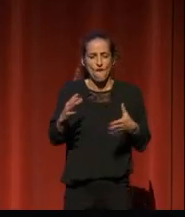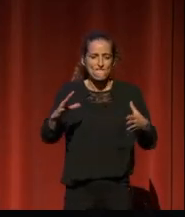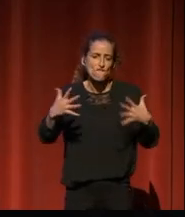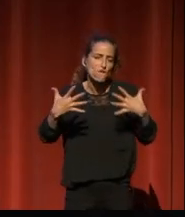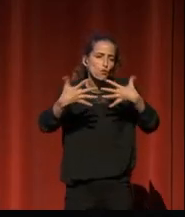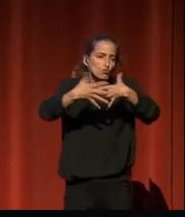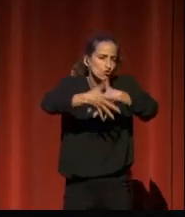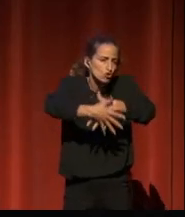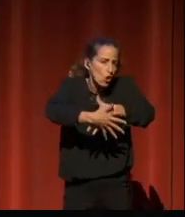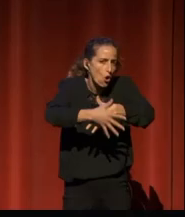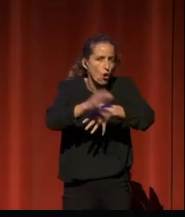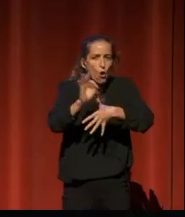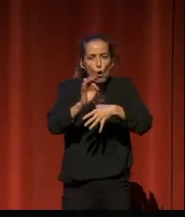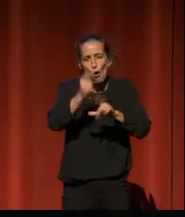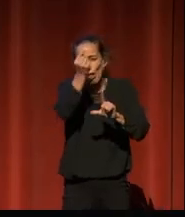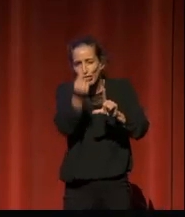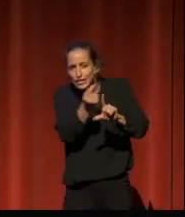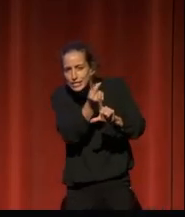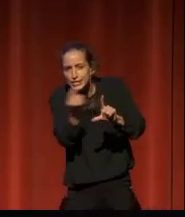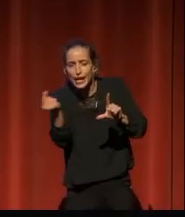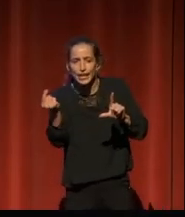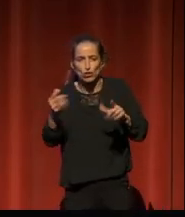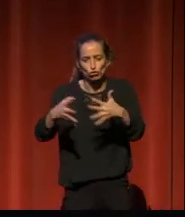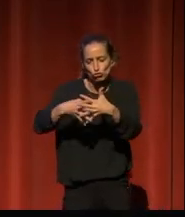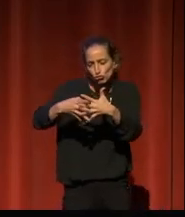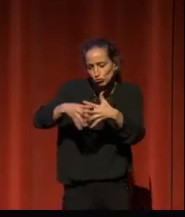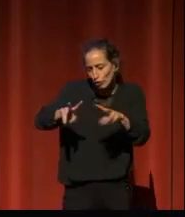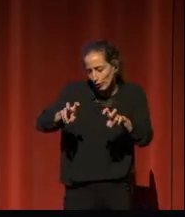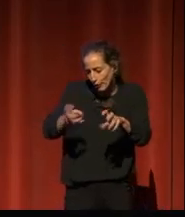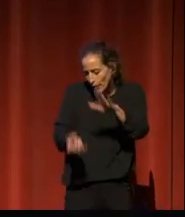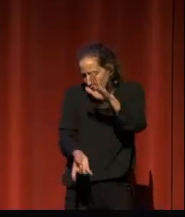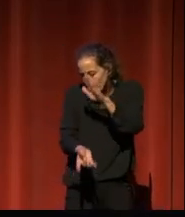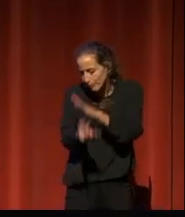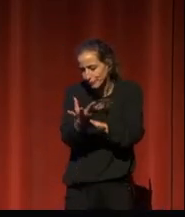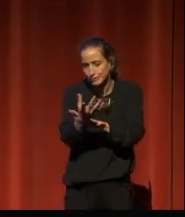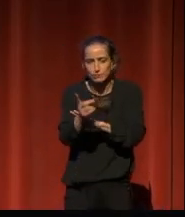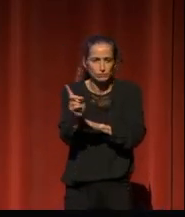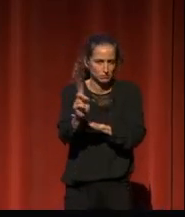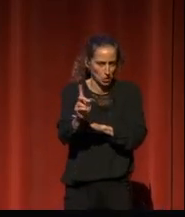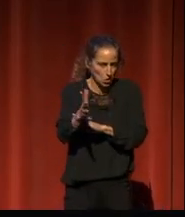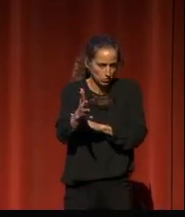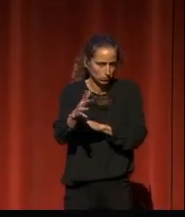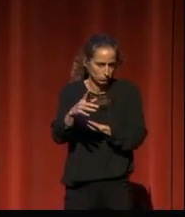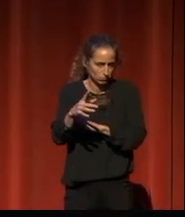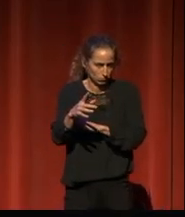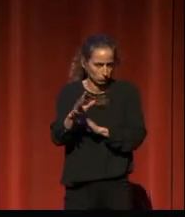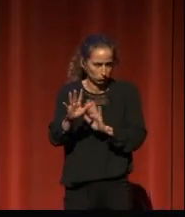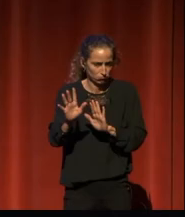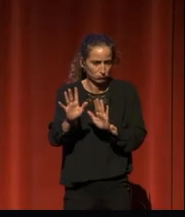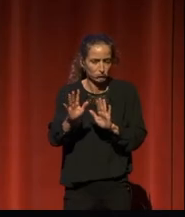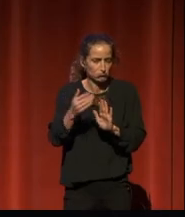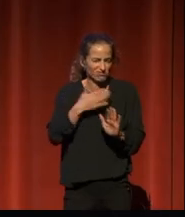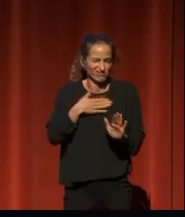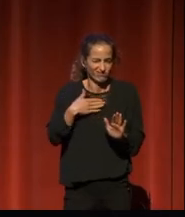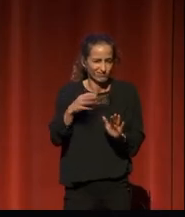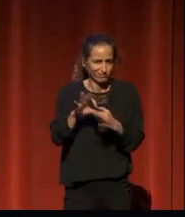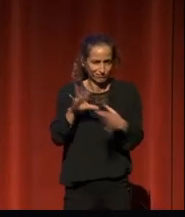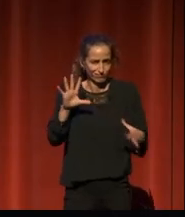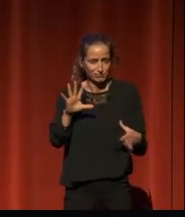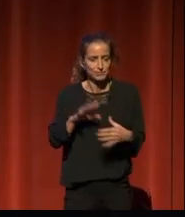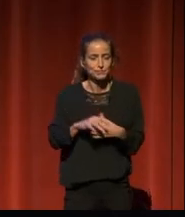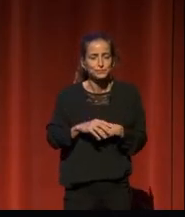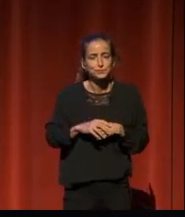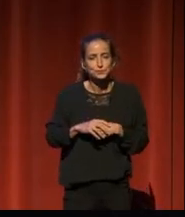o el diseño de nuevas estructuras que plantearía muchas consideraciones No queríamos eso